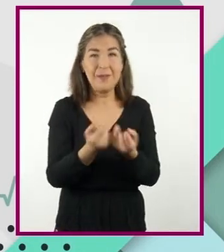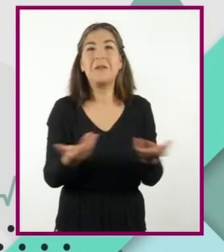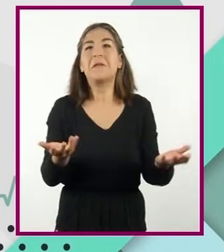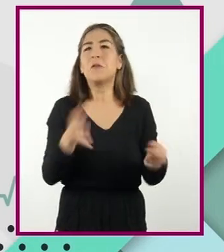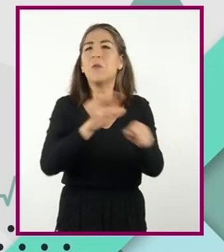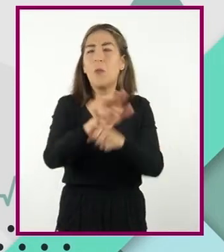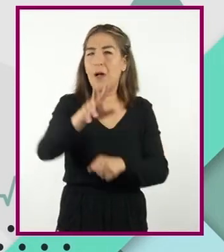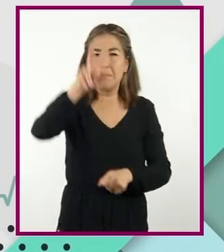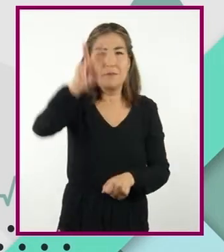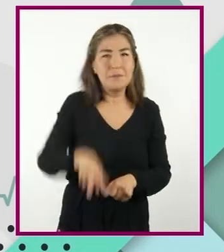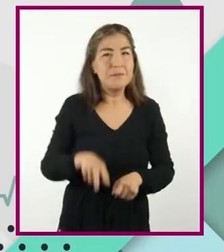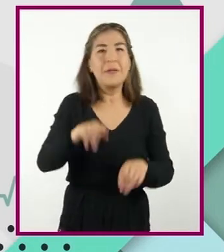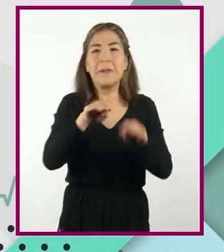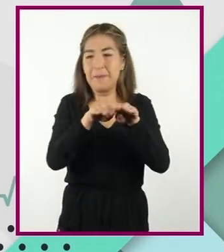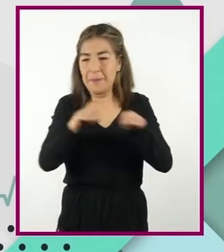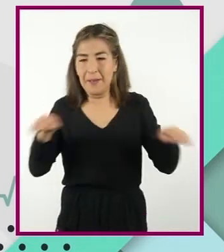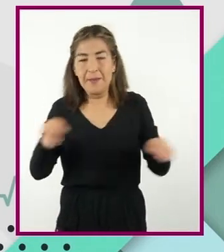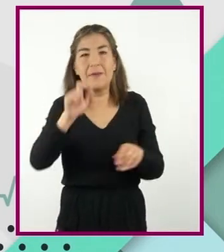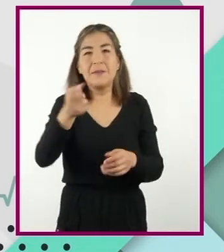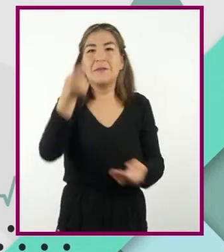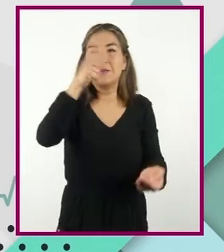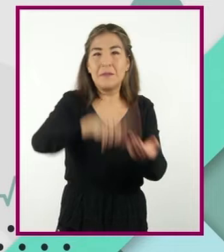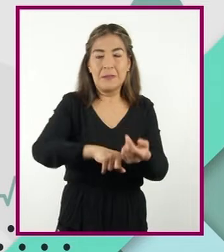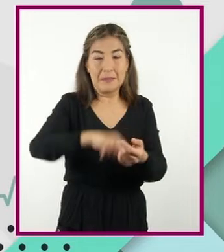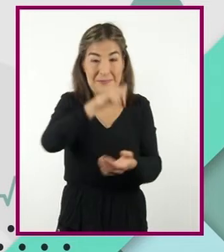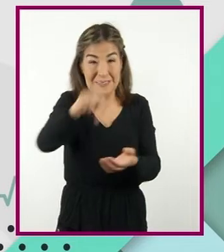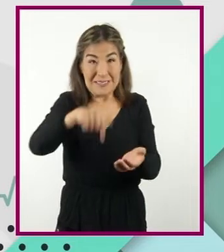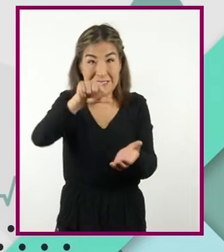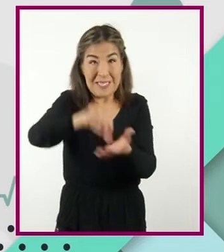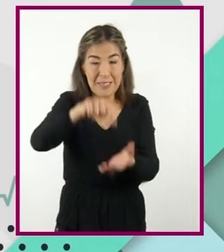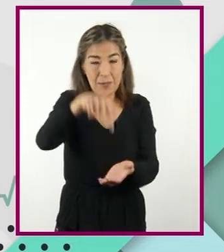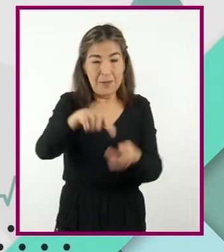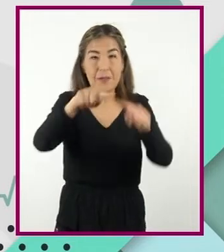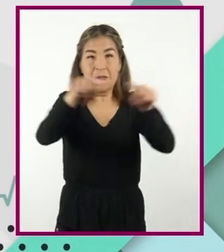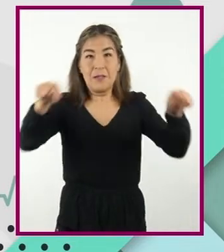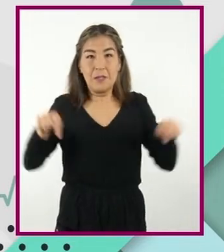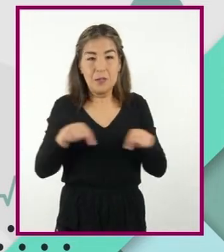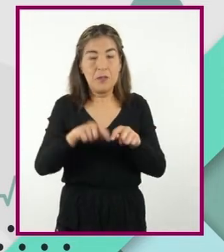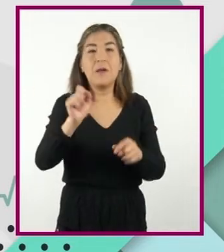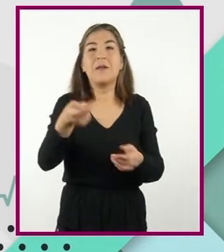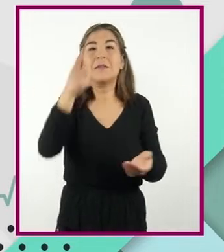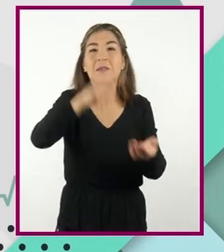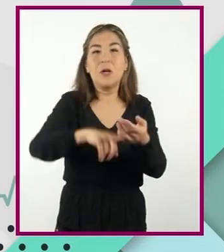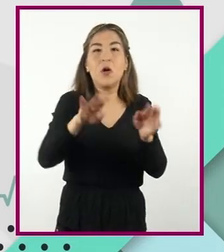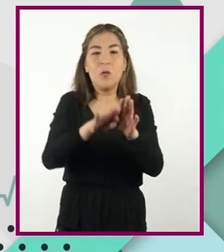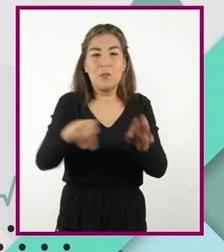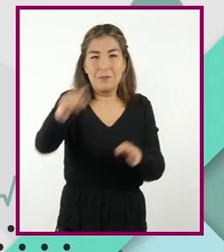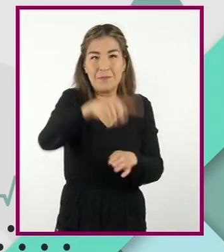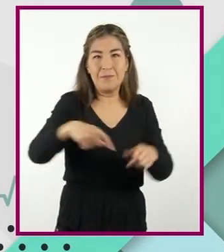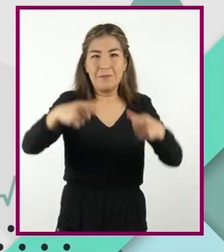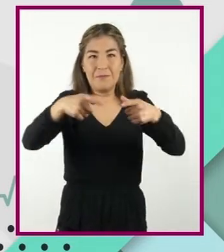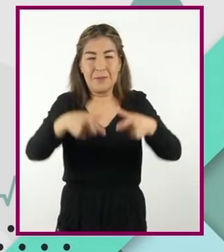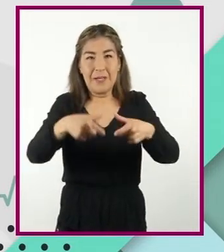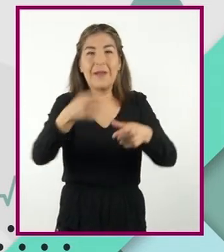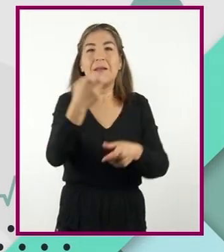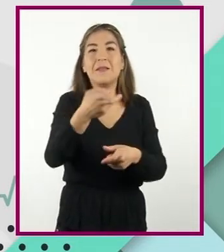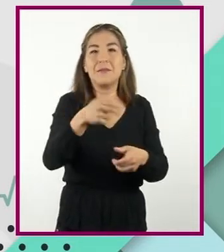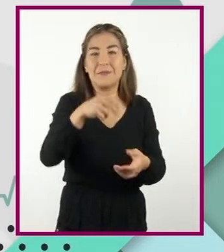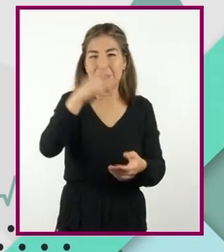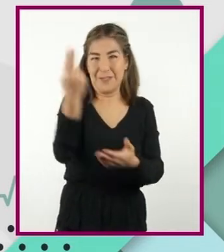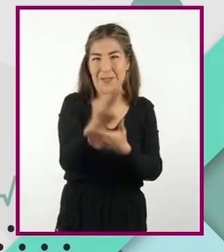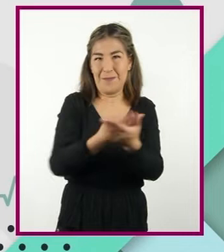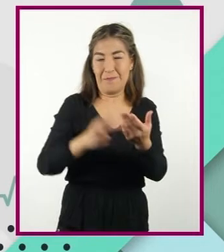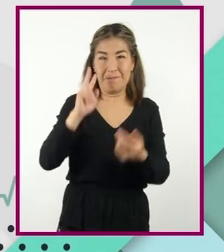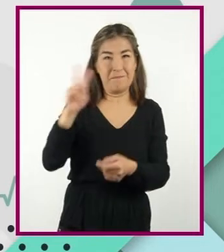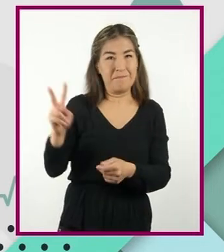las medidas reales del diámetro central de la cancha y del radio del semicírculo que se ha trazado en el dibujo a